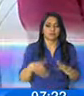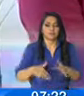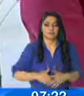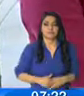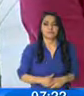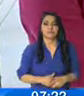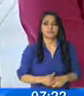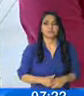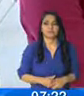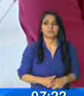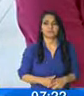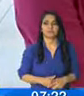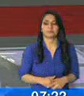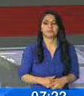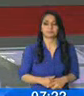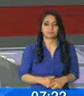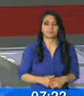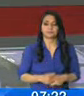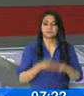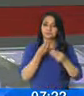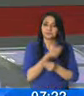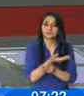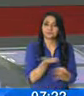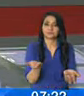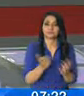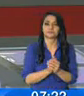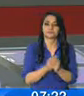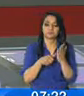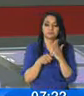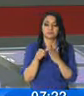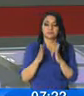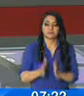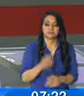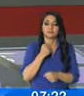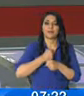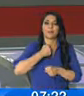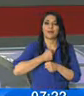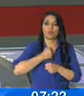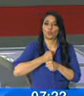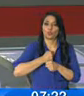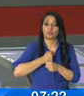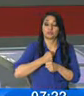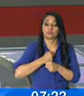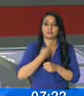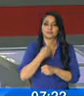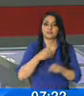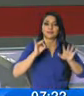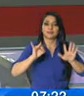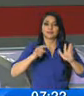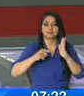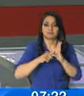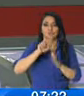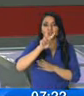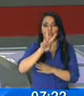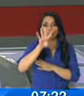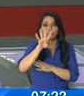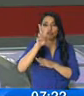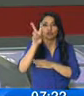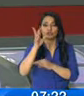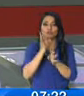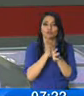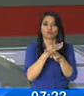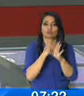Sofía vintimilla contarles ahora que el ministro de trabajo Raúl Ledesma anunció que 7242 funcionarios